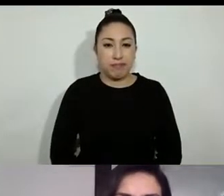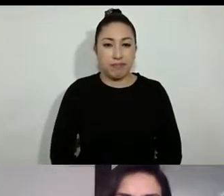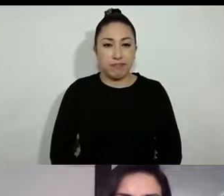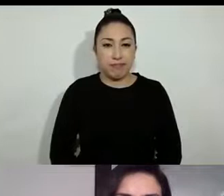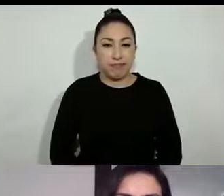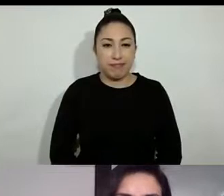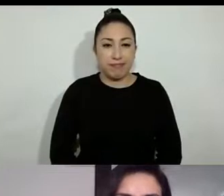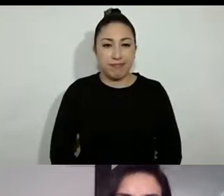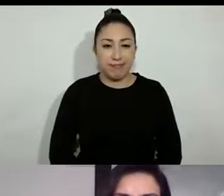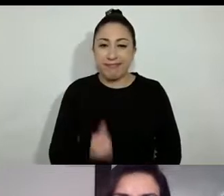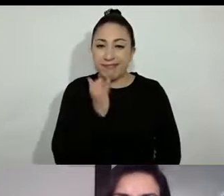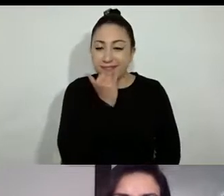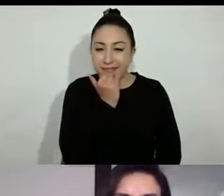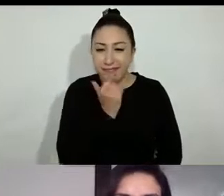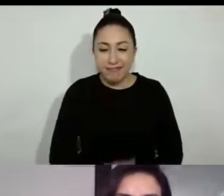Perdón.